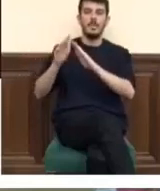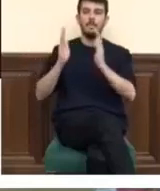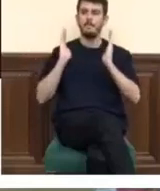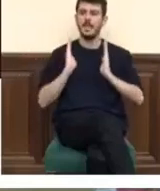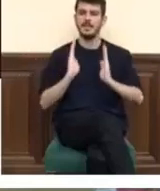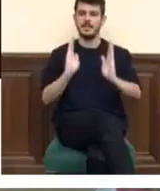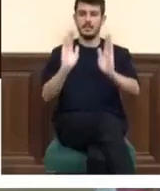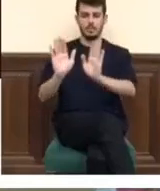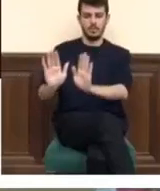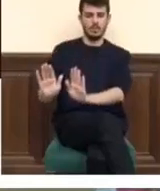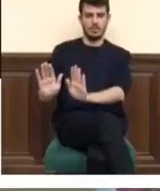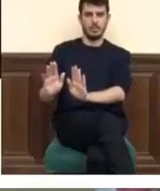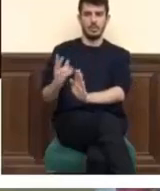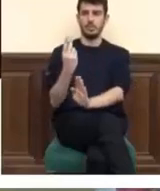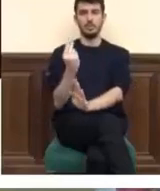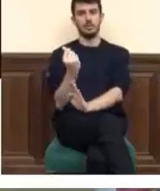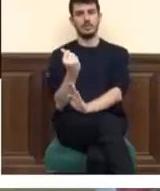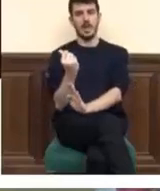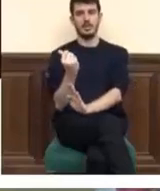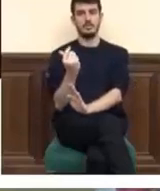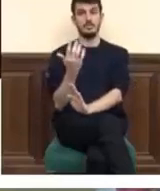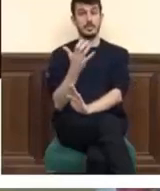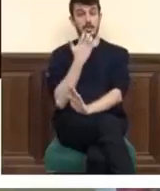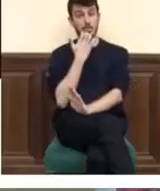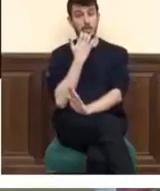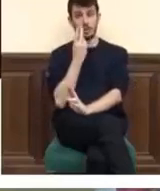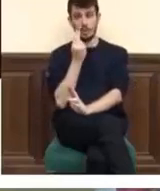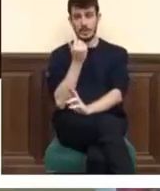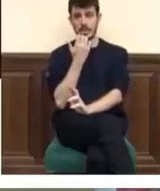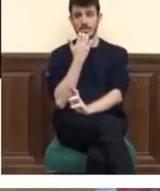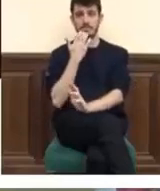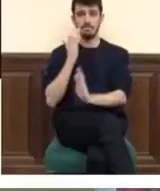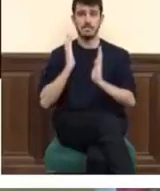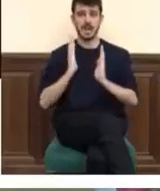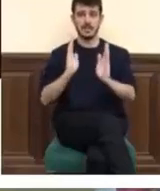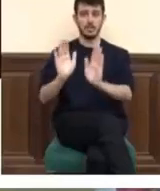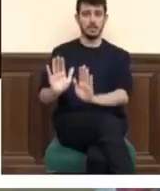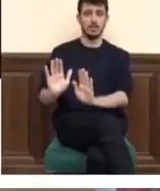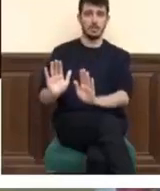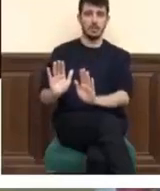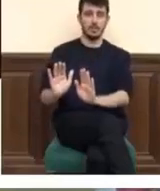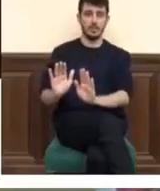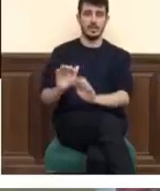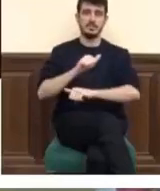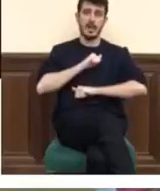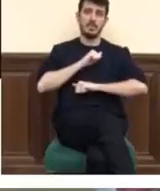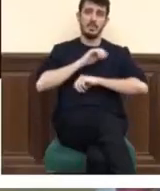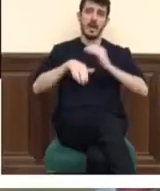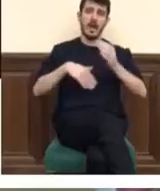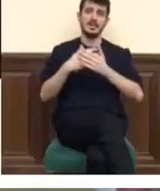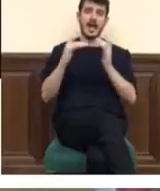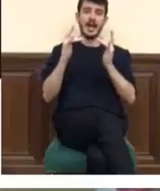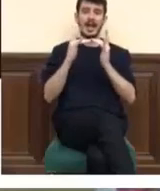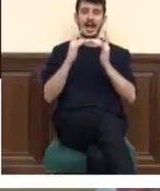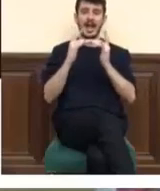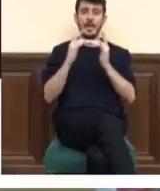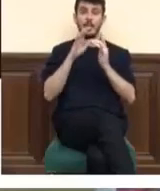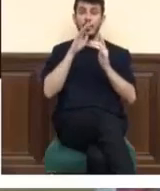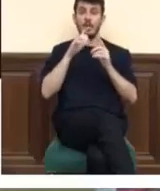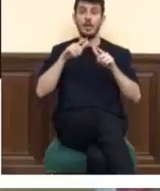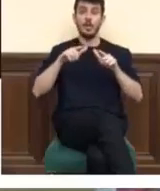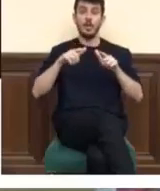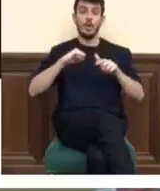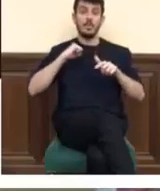durante un par de días, por ejemplo, esperando aquella cama en planta porque el hospital